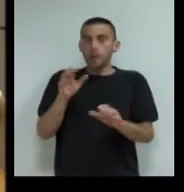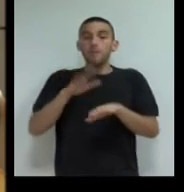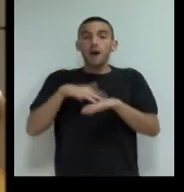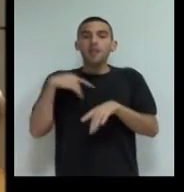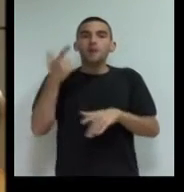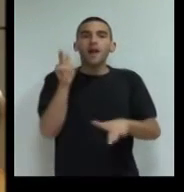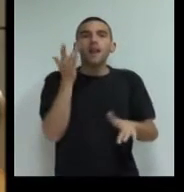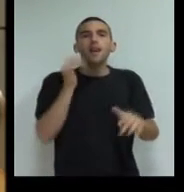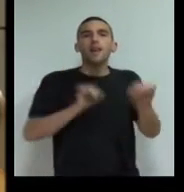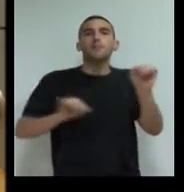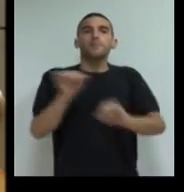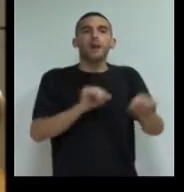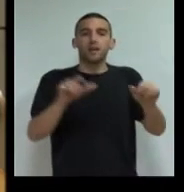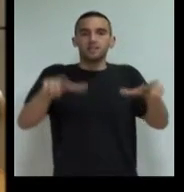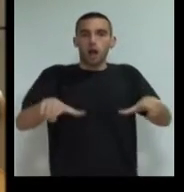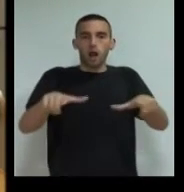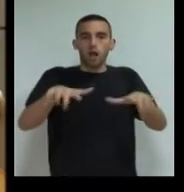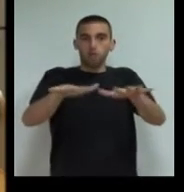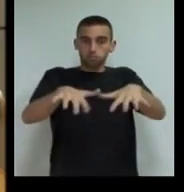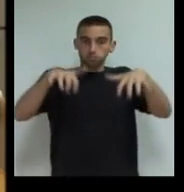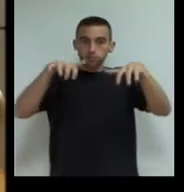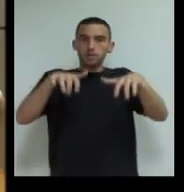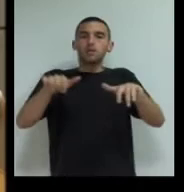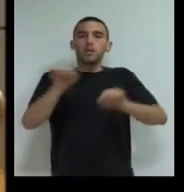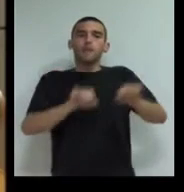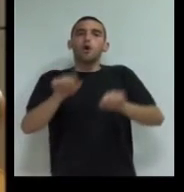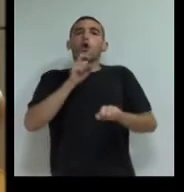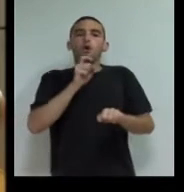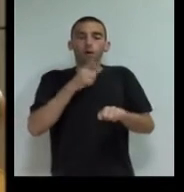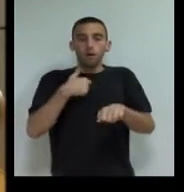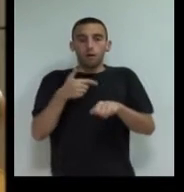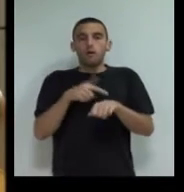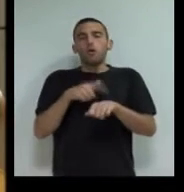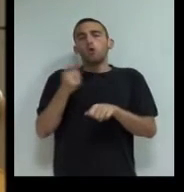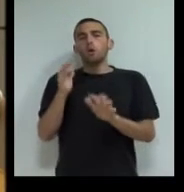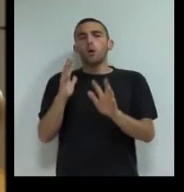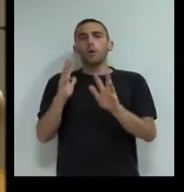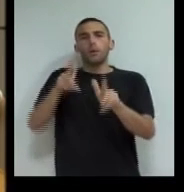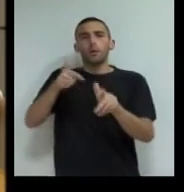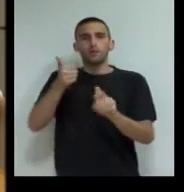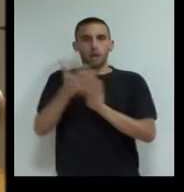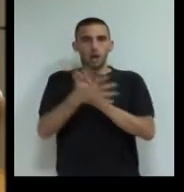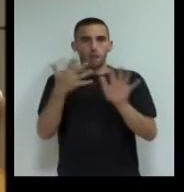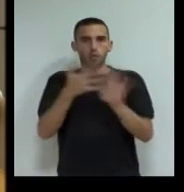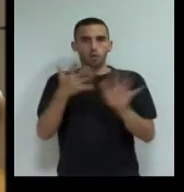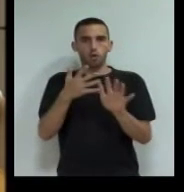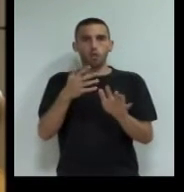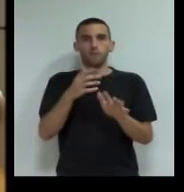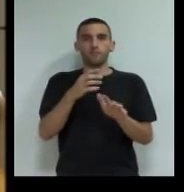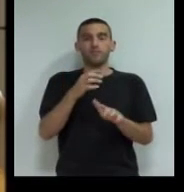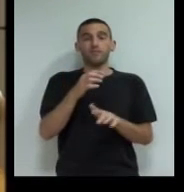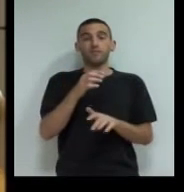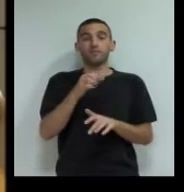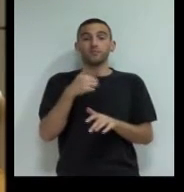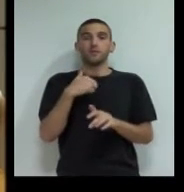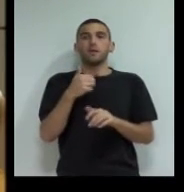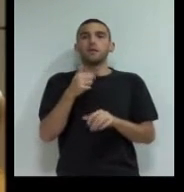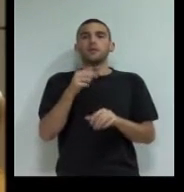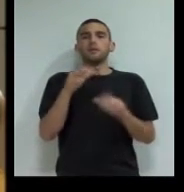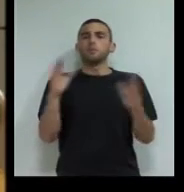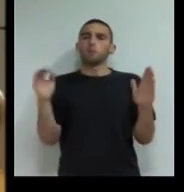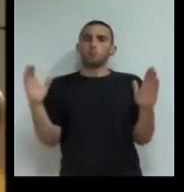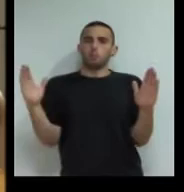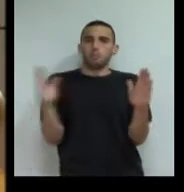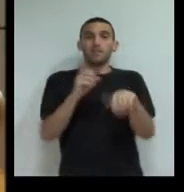sala. Y yo acelero y en vez de pasar a 24 paso a 27. No lo percibe el espectador, ni